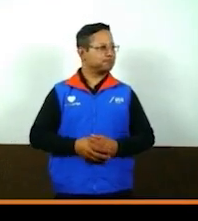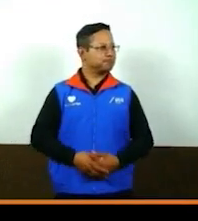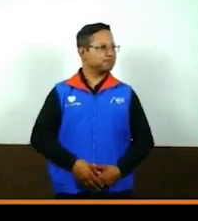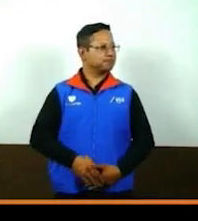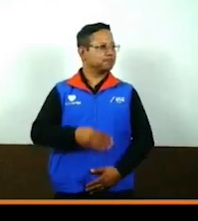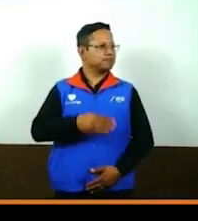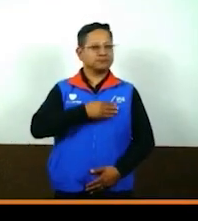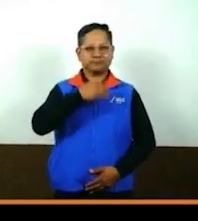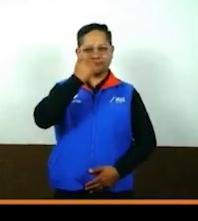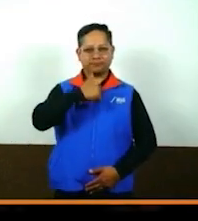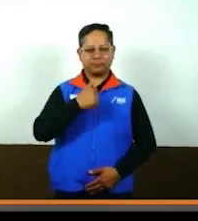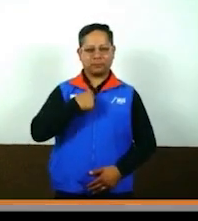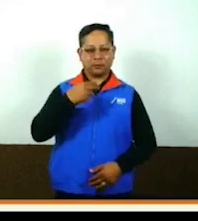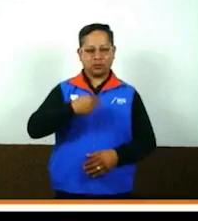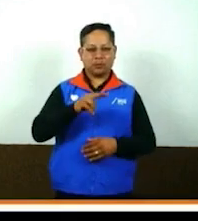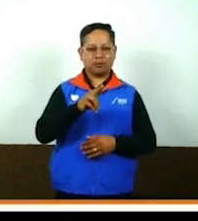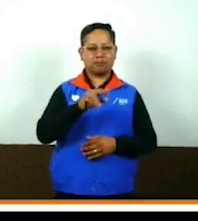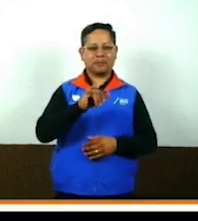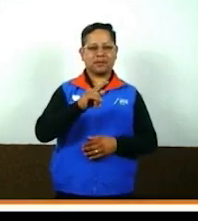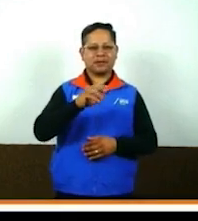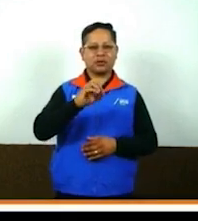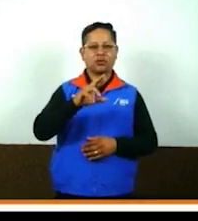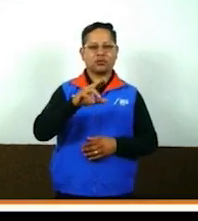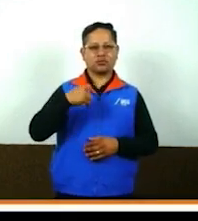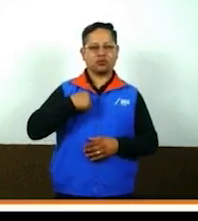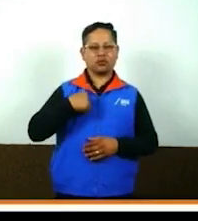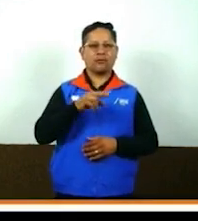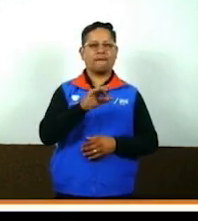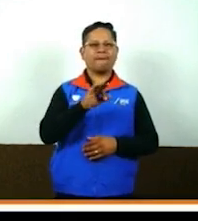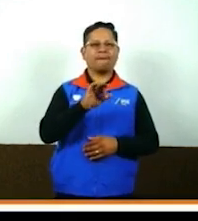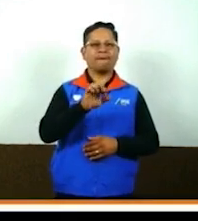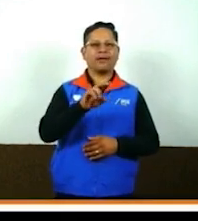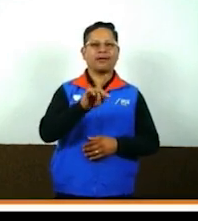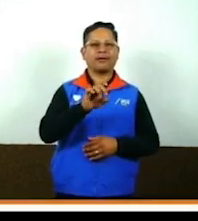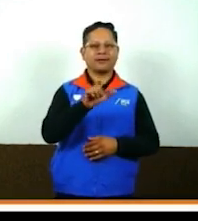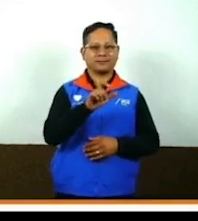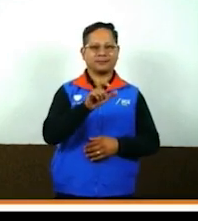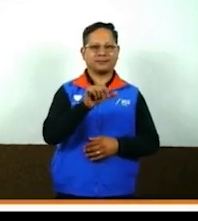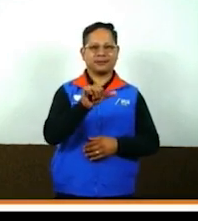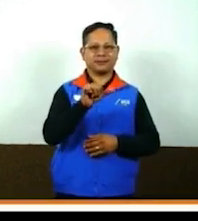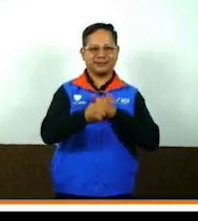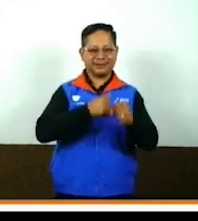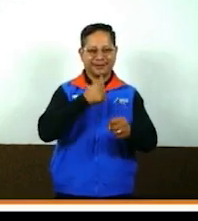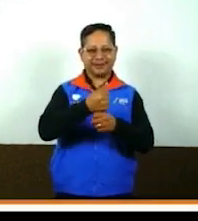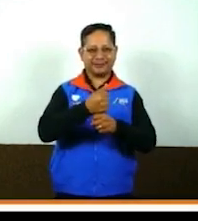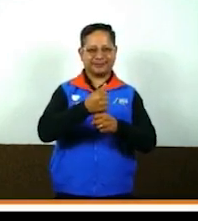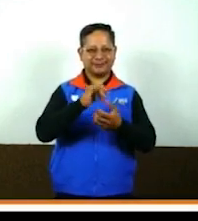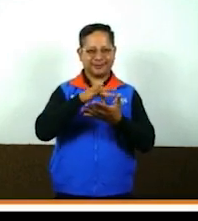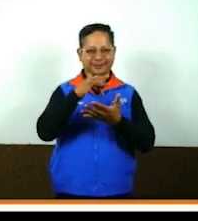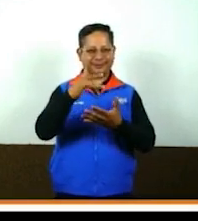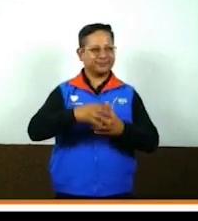Buenas noches, mi nombre es Víctor Fernández, estoy representando a FedEx Express México, 16 años. Gracias.